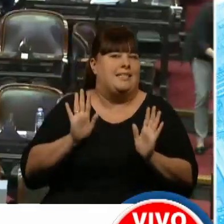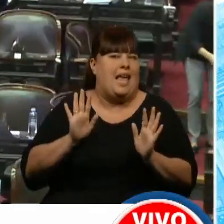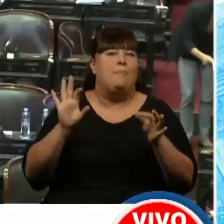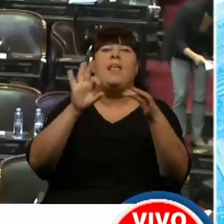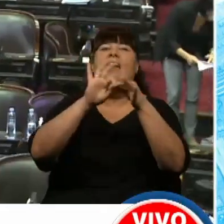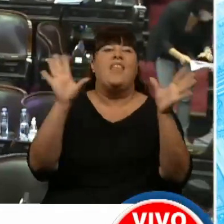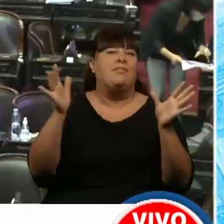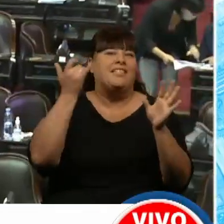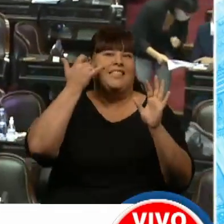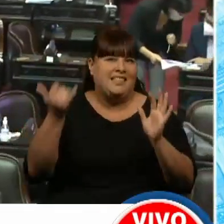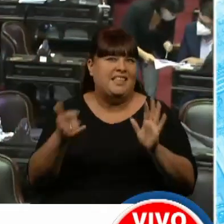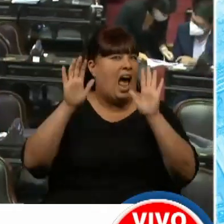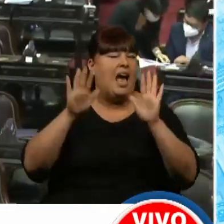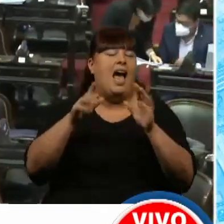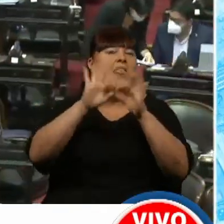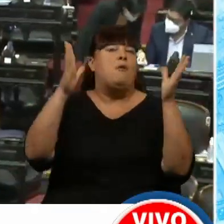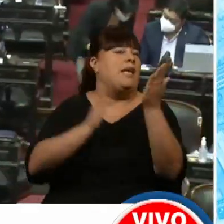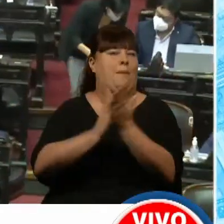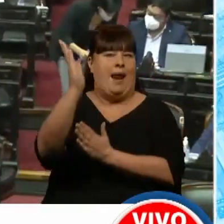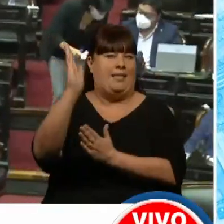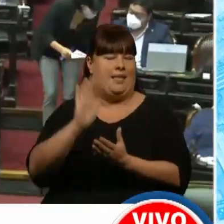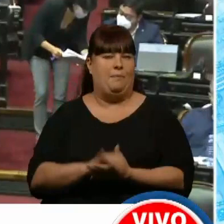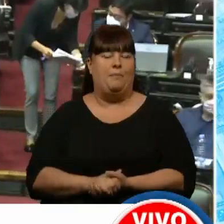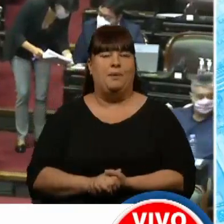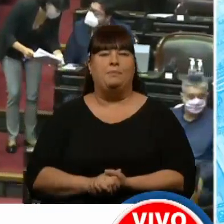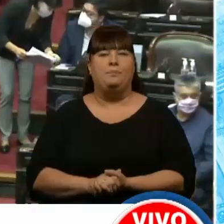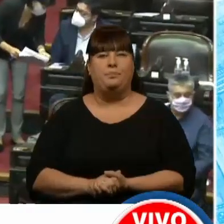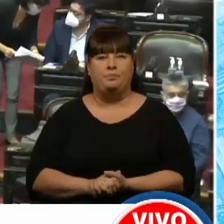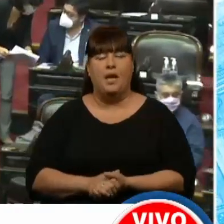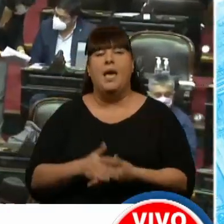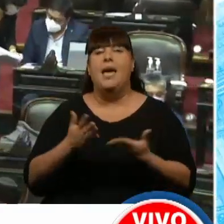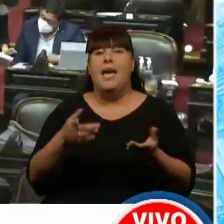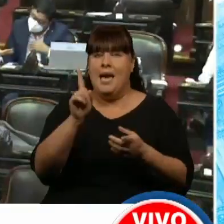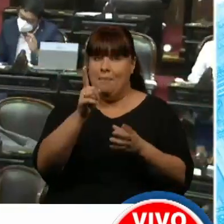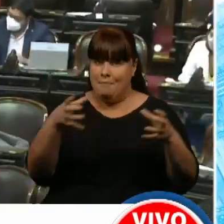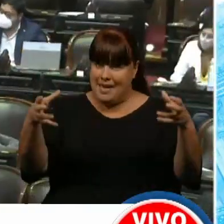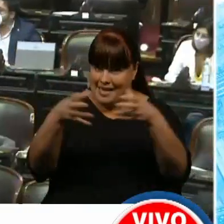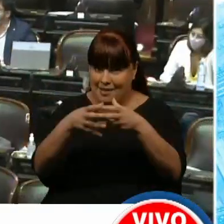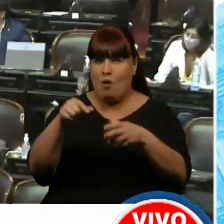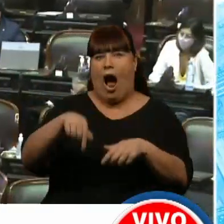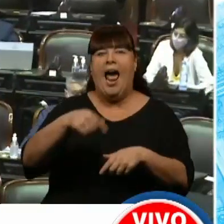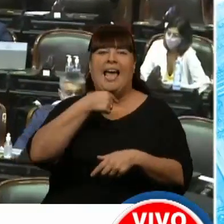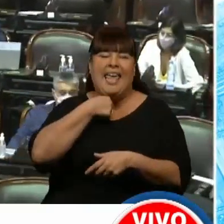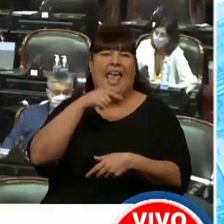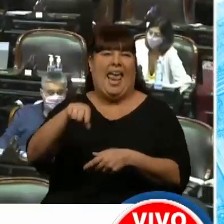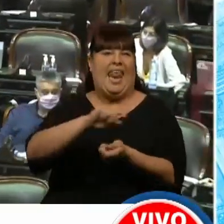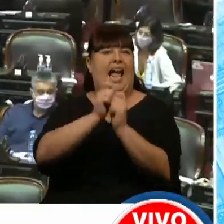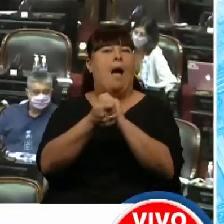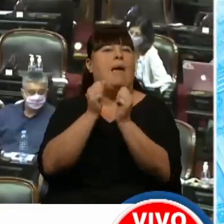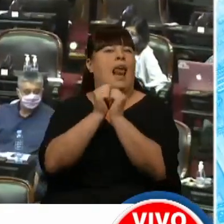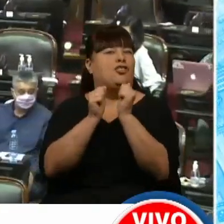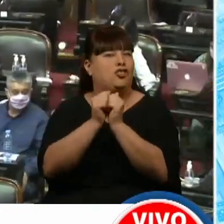la democracia había llegado para quedarse para siempre. Pero esos mismos actores que quieren reformular la